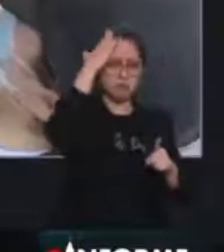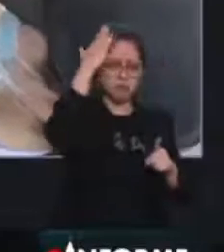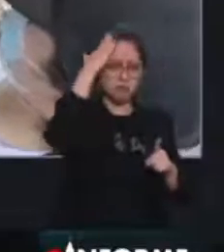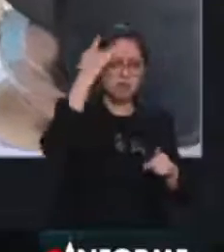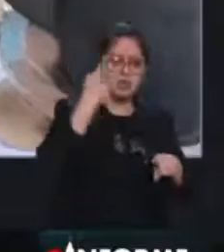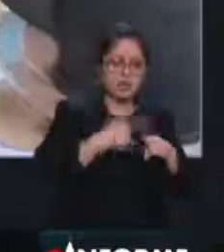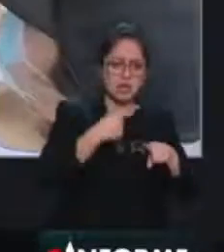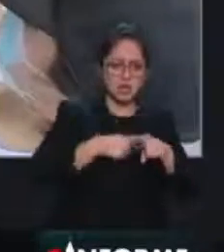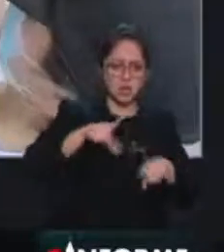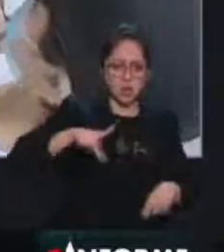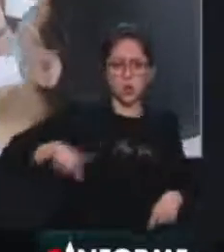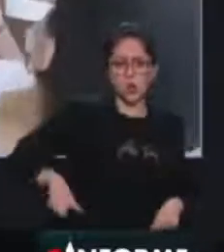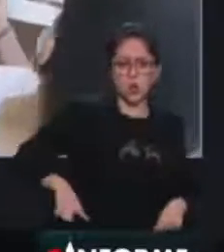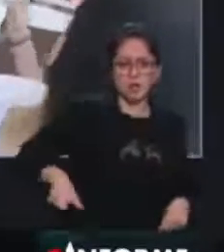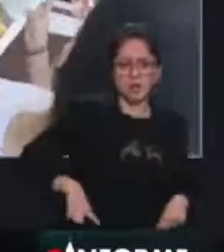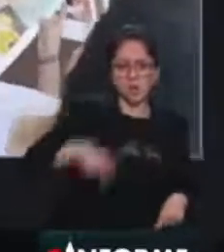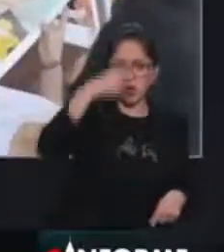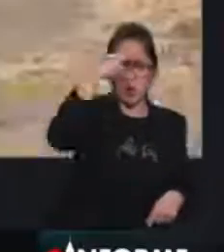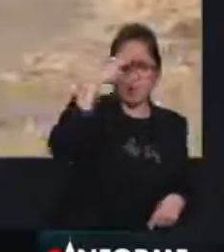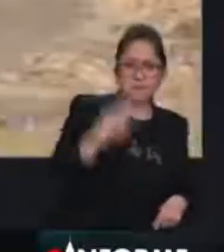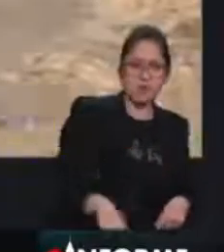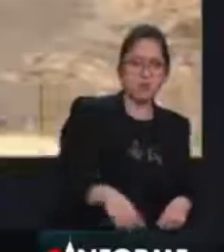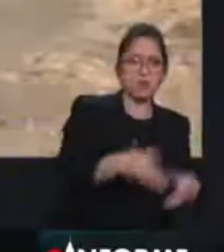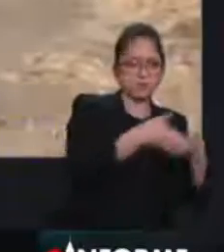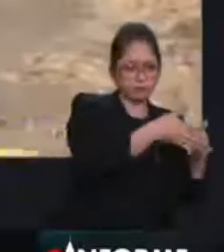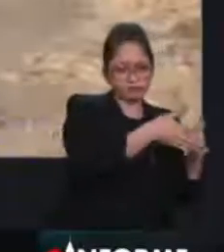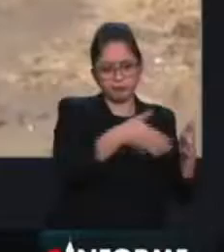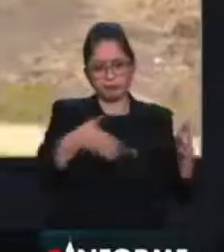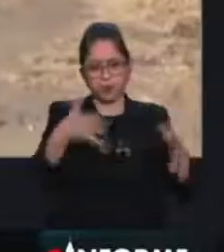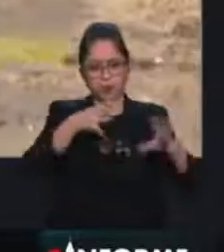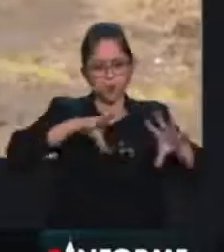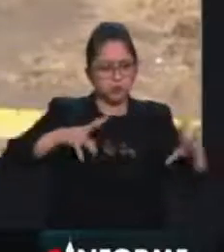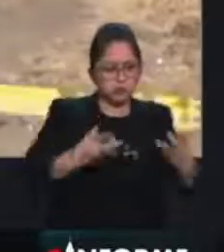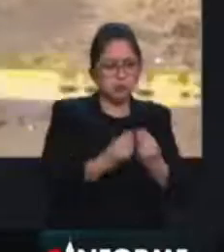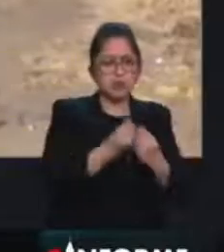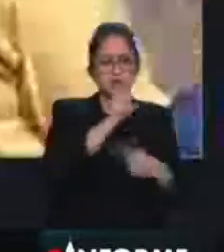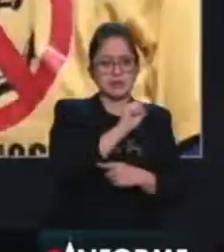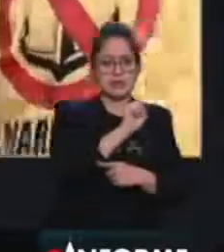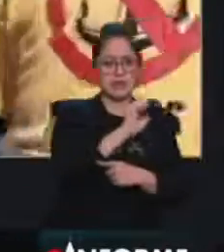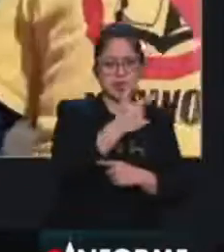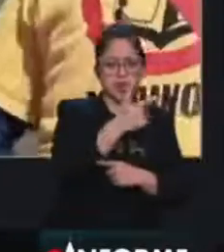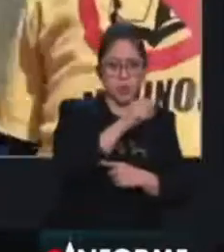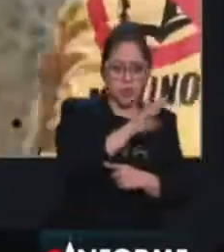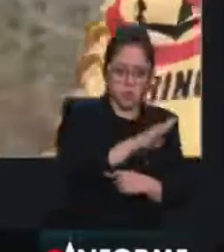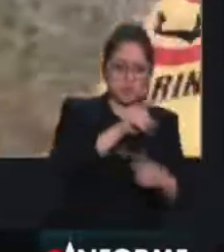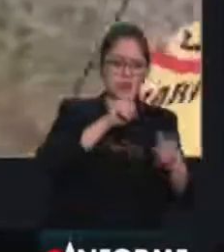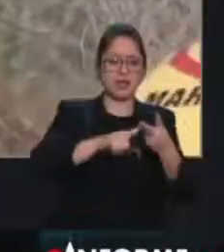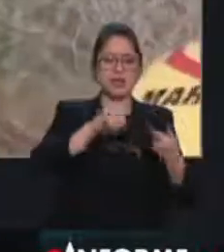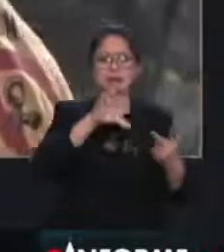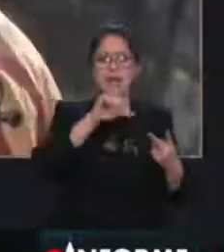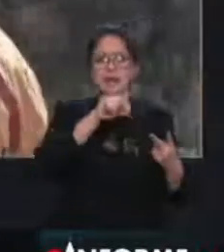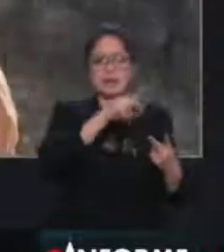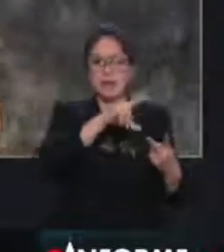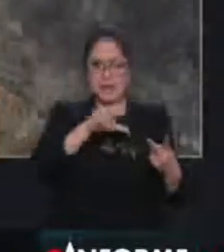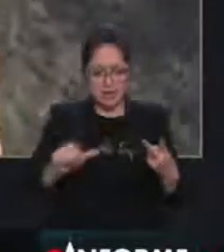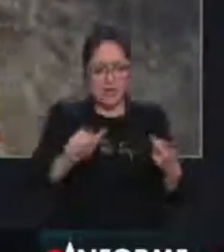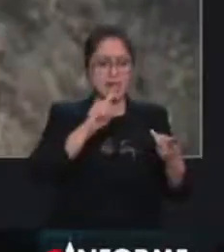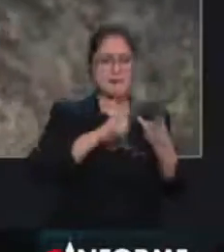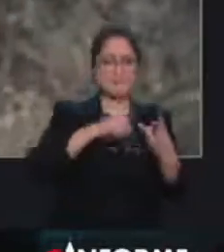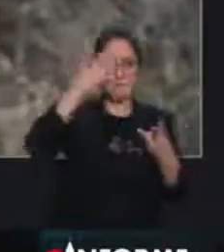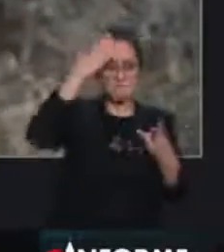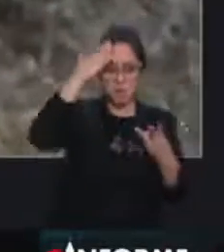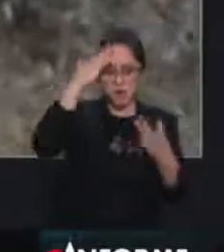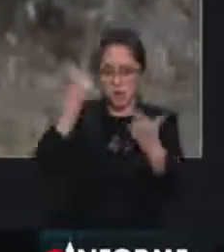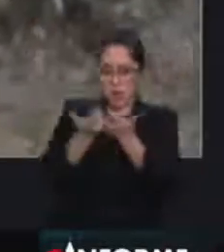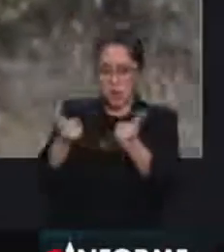de México. Toda esta semana se va a reunir con la Secretaría de Gobernación, con la Cancillería, con todo el Gabinete de